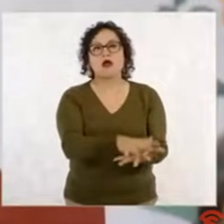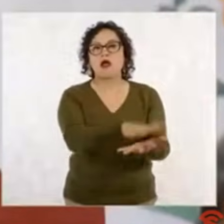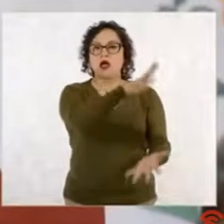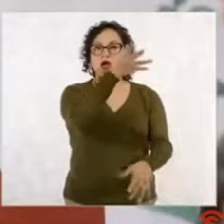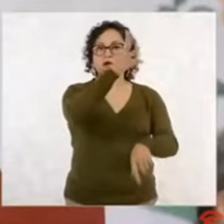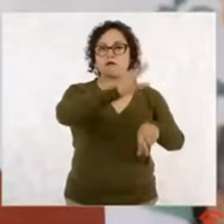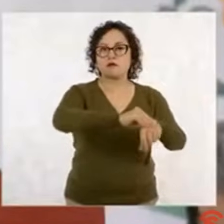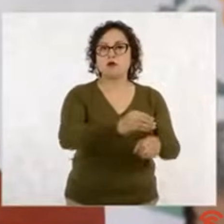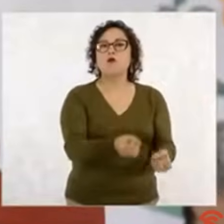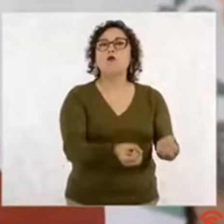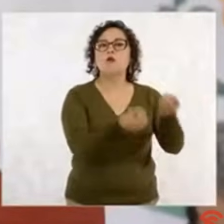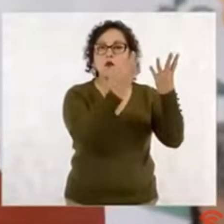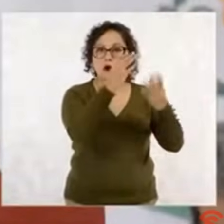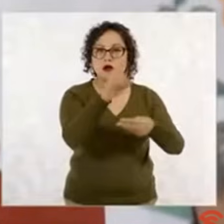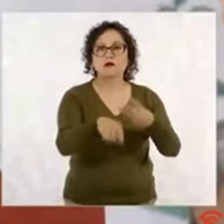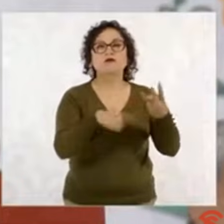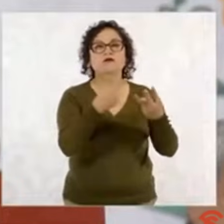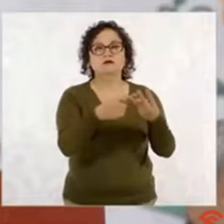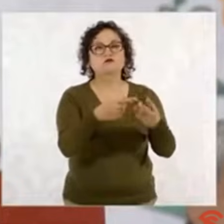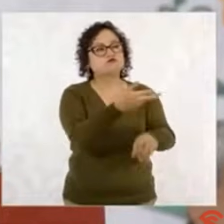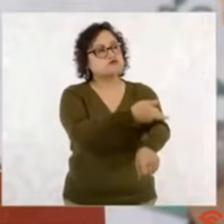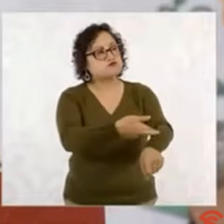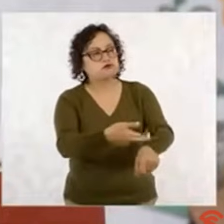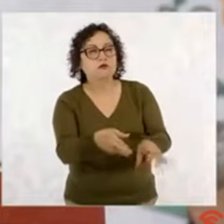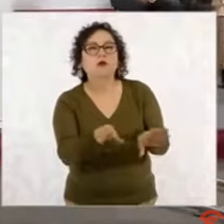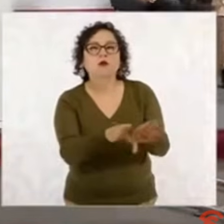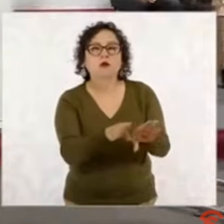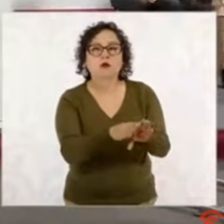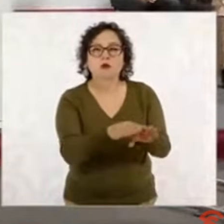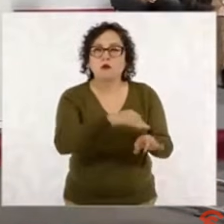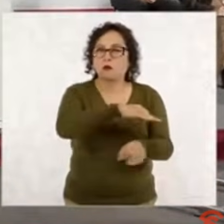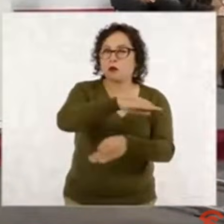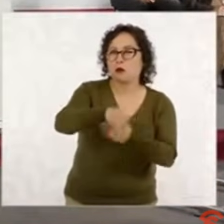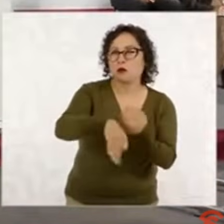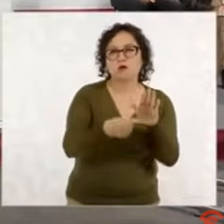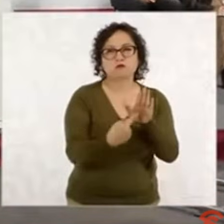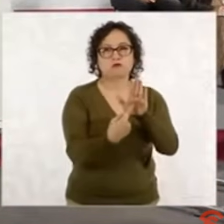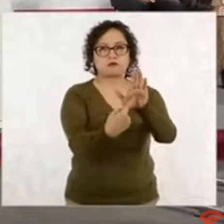se otorgaron estas concesiones. Adelante.